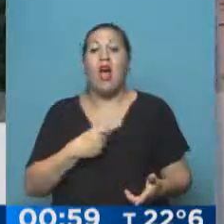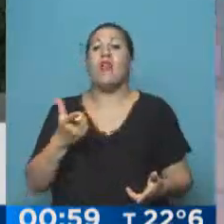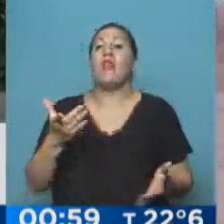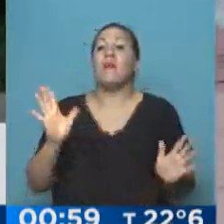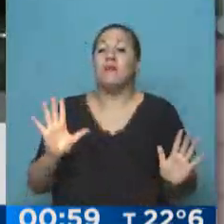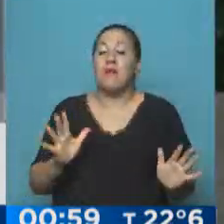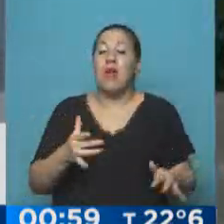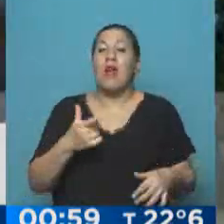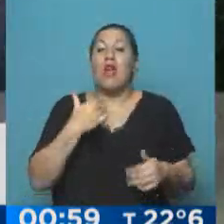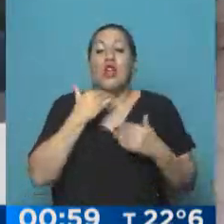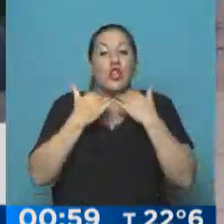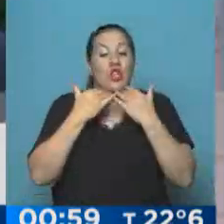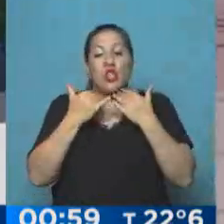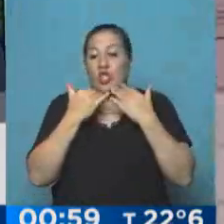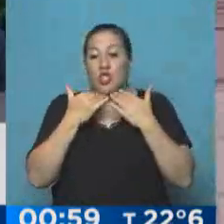2019? Ah, no sé.